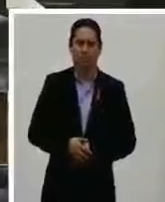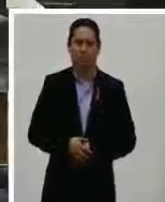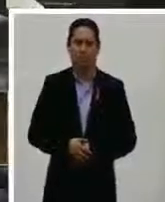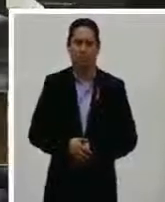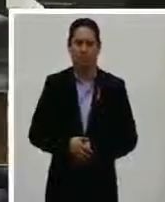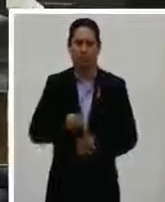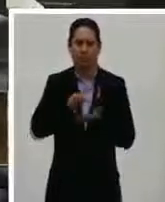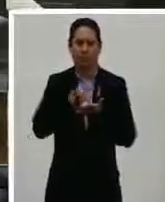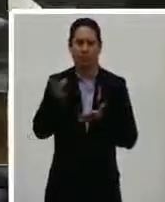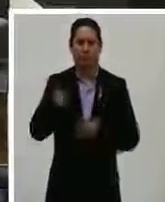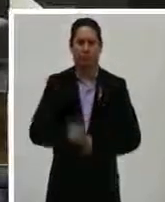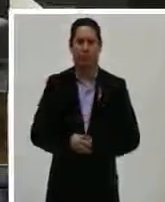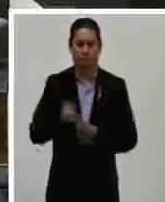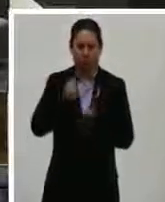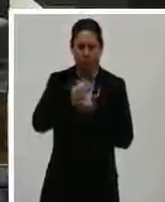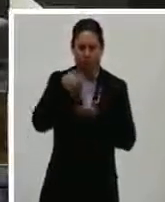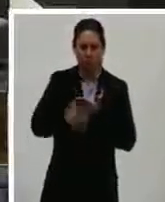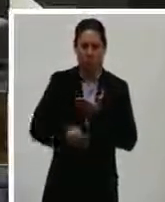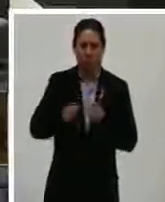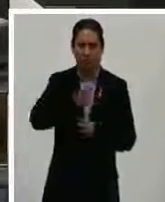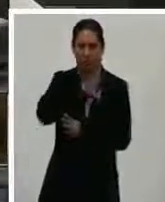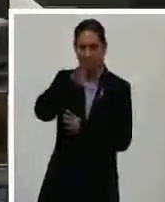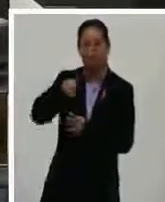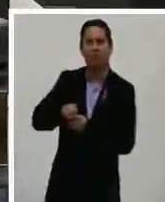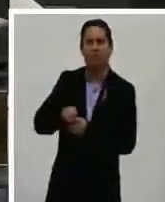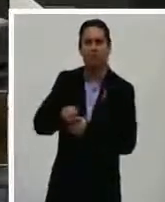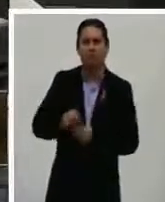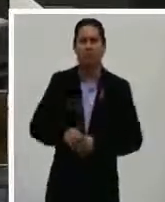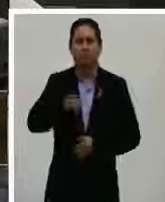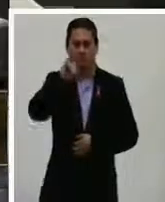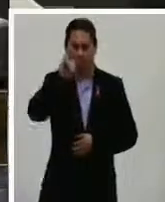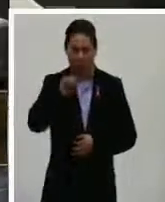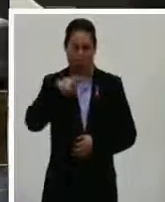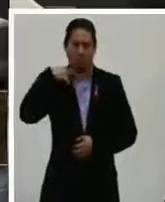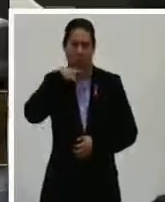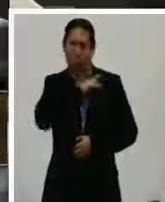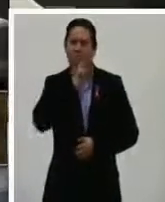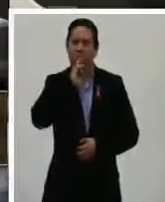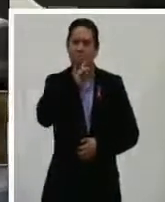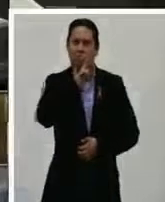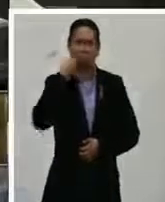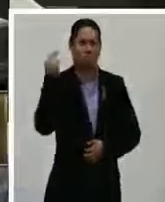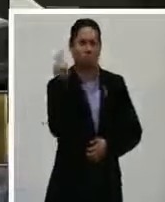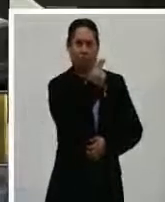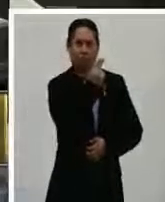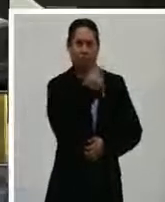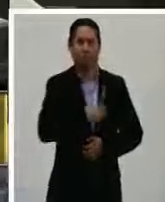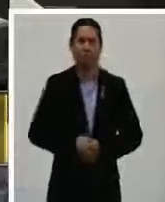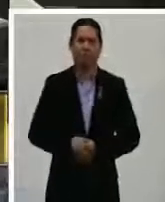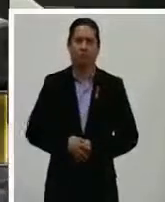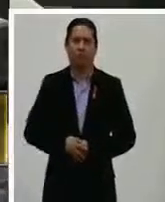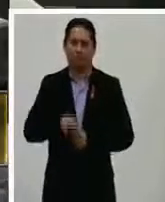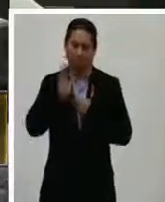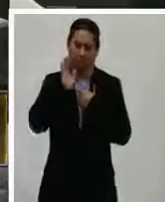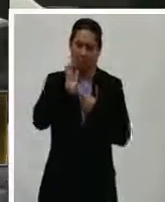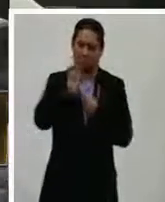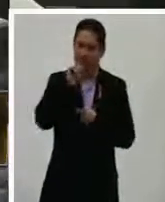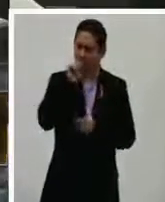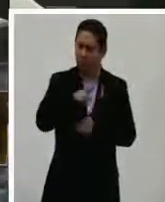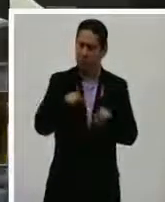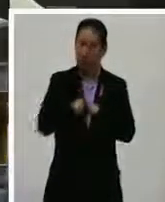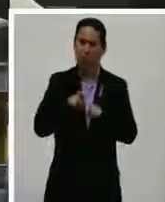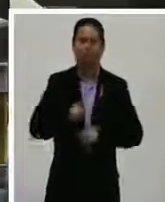muchas gracias aprobado por unanimidad considérese como de urgente y obvia resolución la minuta